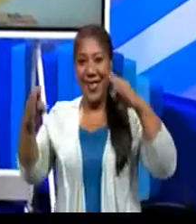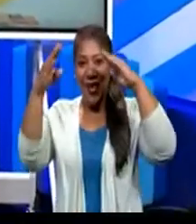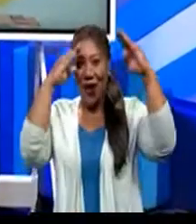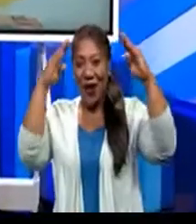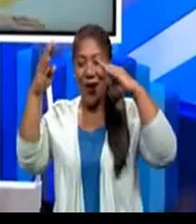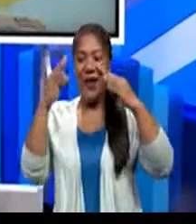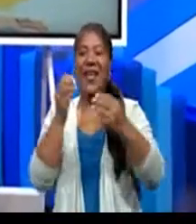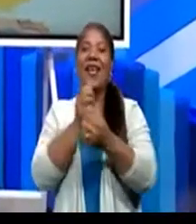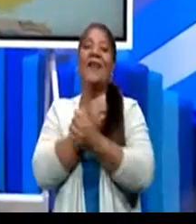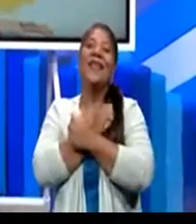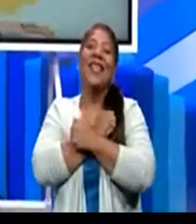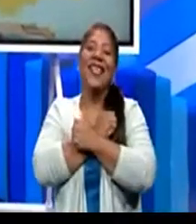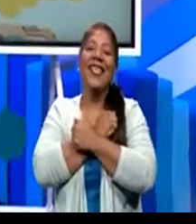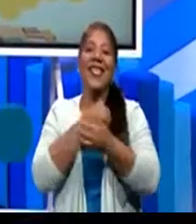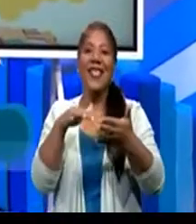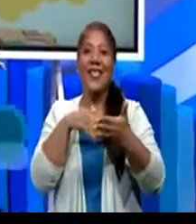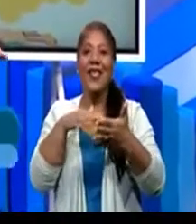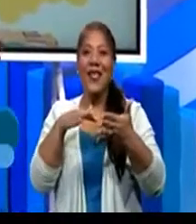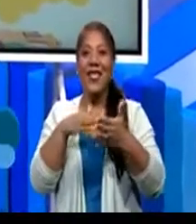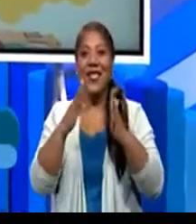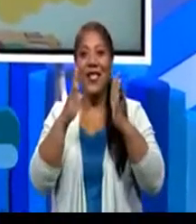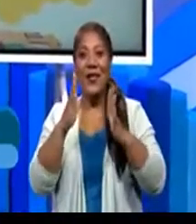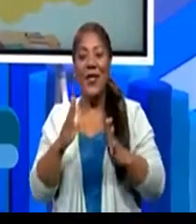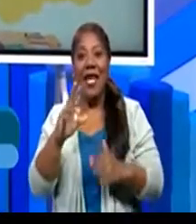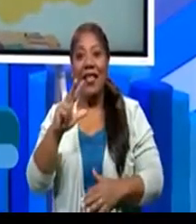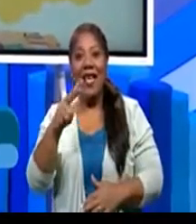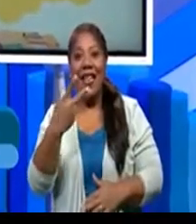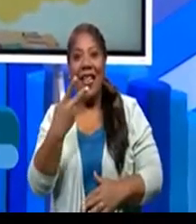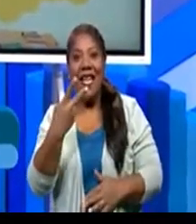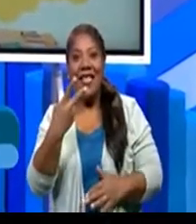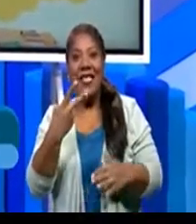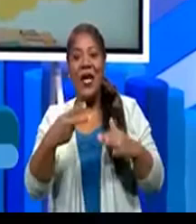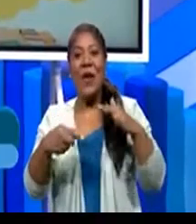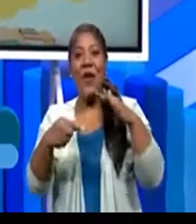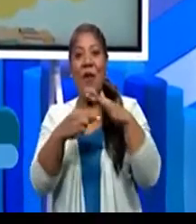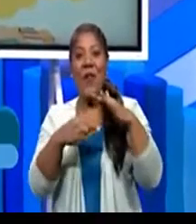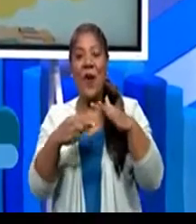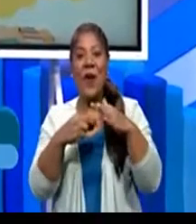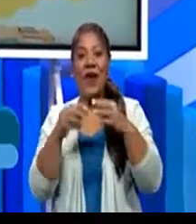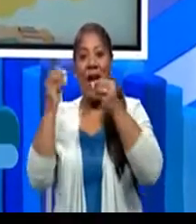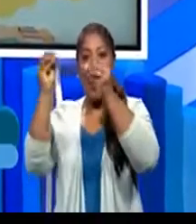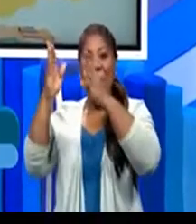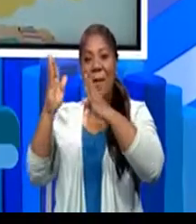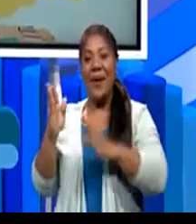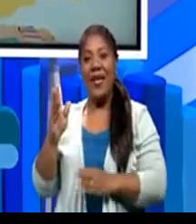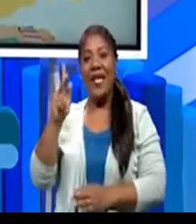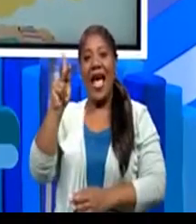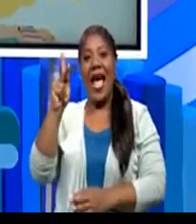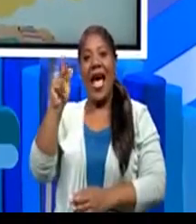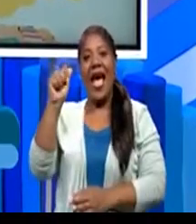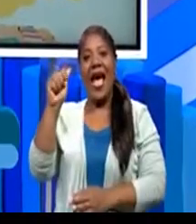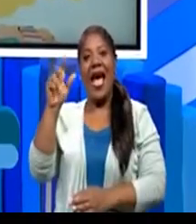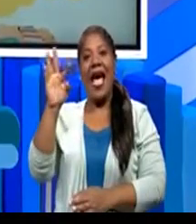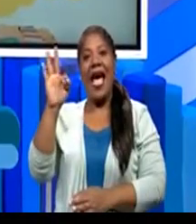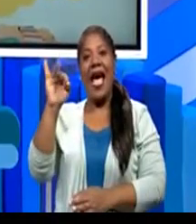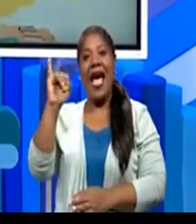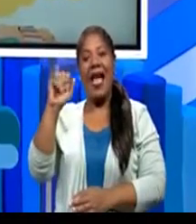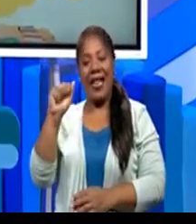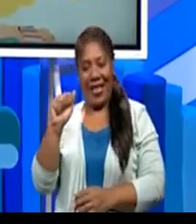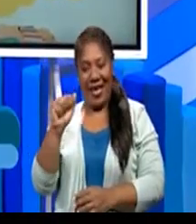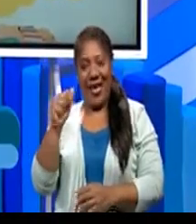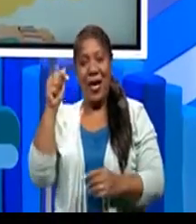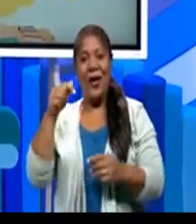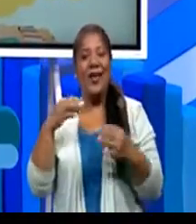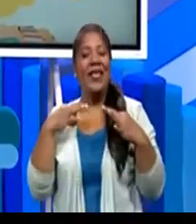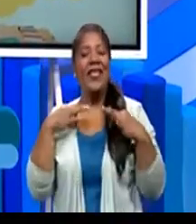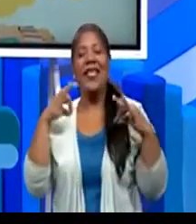Hola, hola mis queridos estudiantes de segundo grado, ¿cómo están hoy? Les saluda su maestra Katia Sarina y hoy estoy feliz